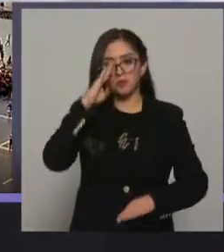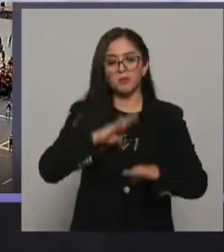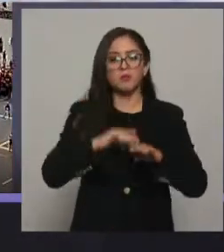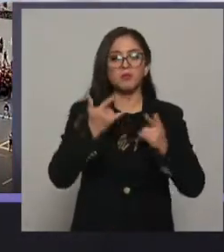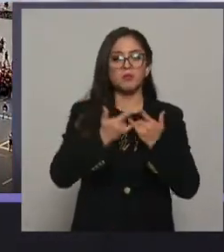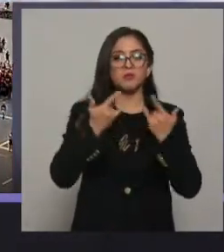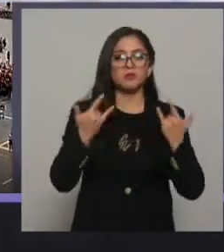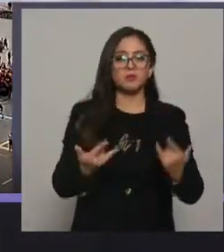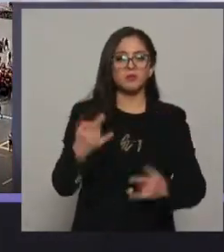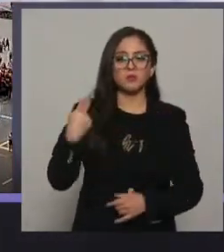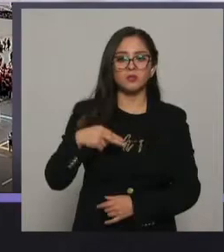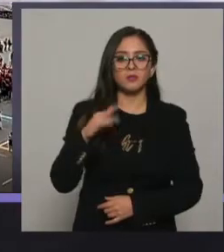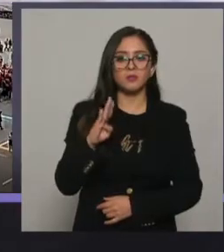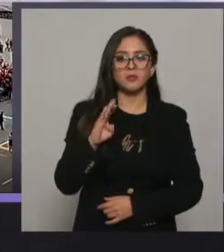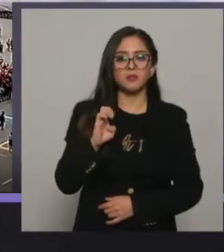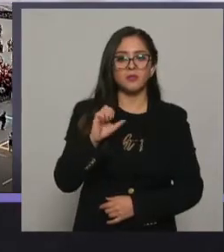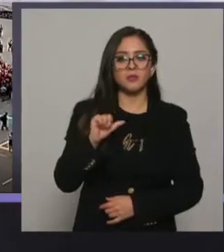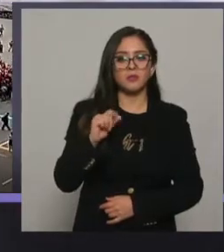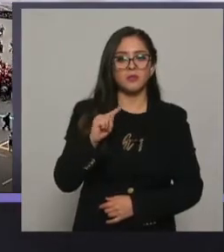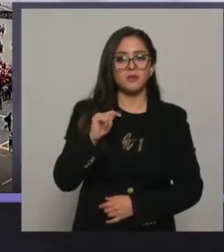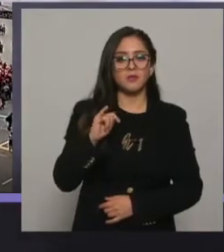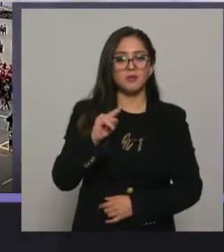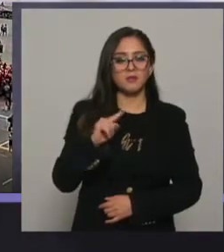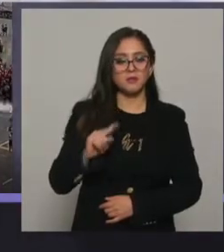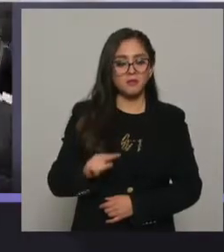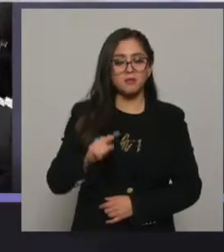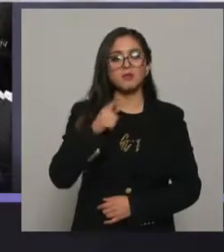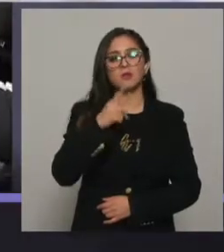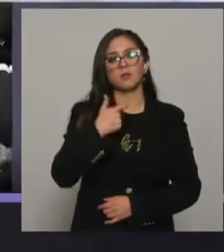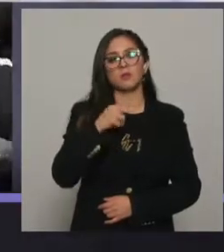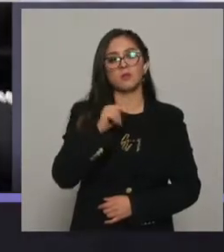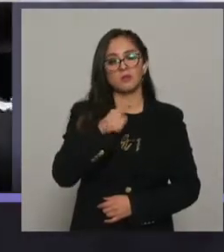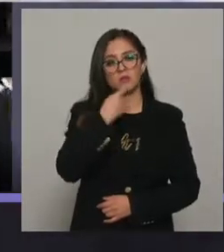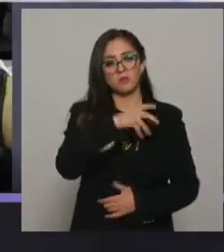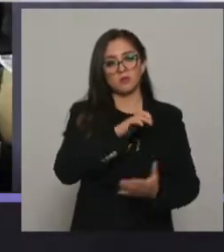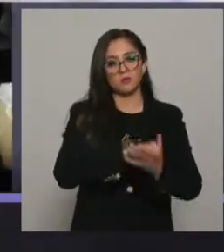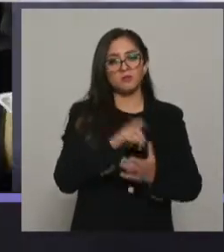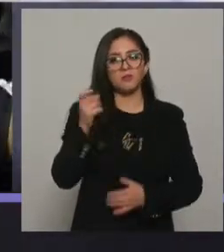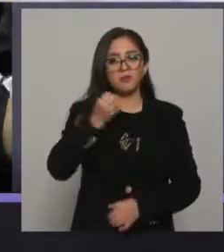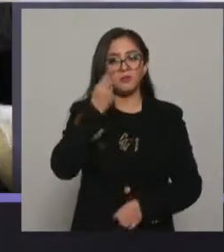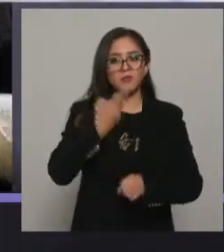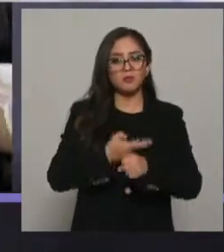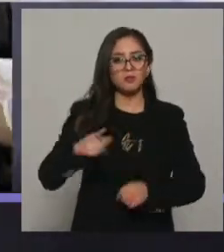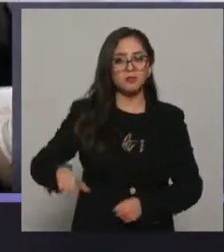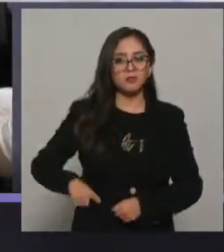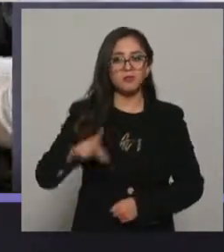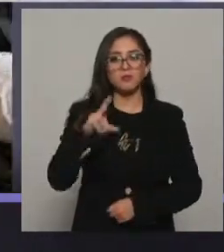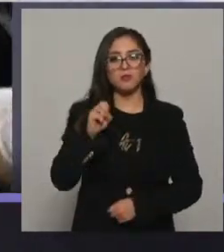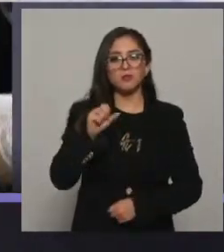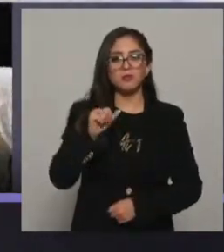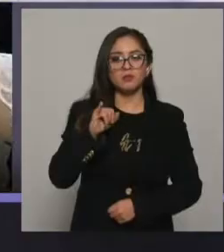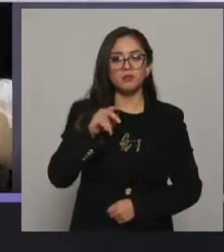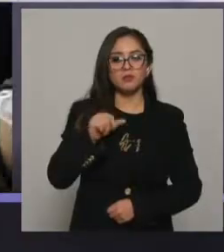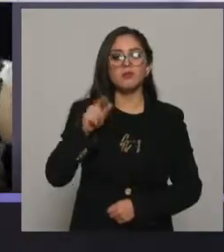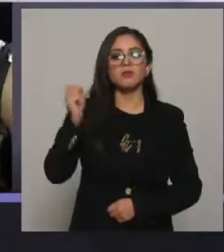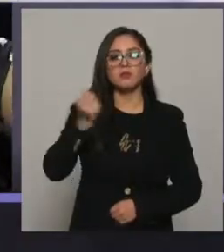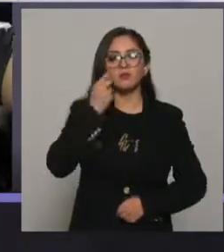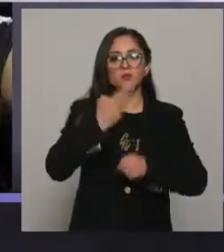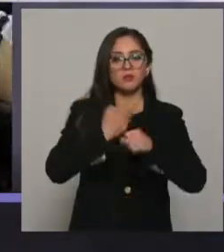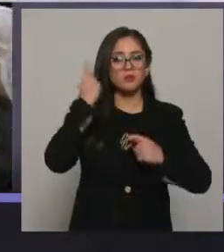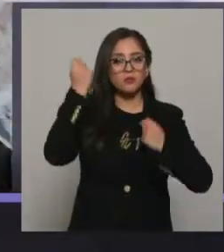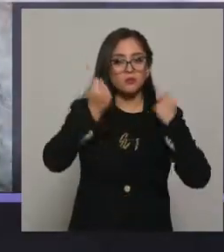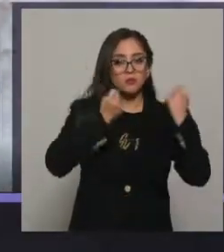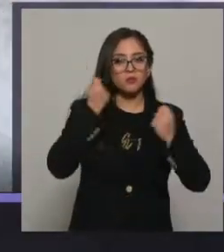de México, Beatriz Gutiérrez Müller, su esposa, la secretaria de Gobierno, Rosa Isela Rodríguez, y el secretario de Turismo,